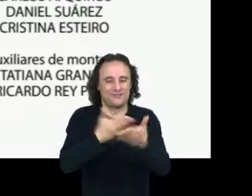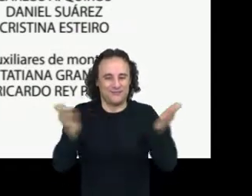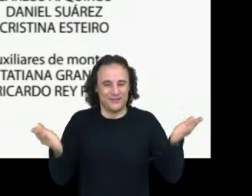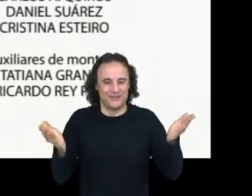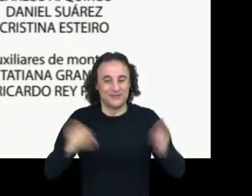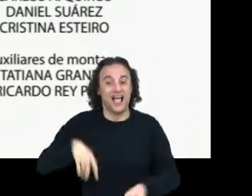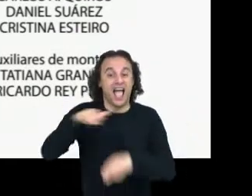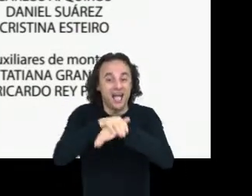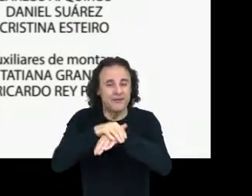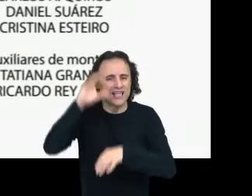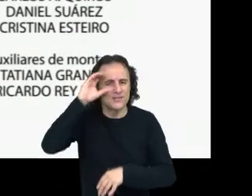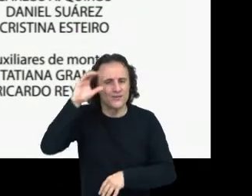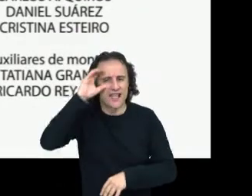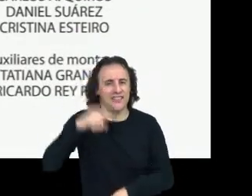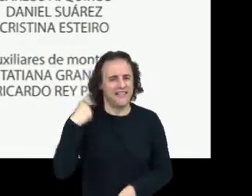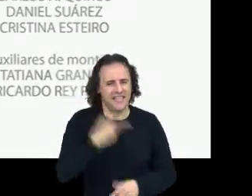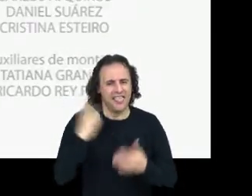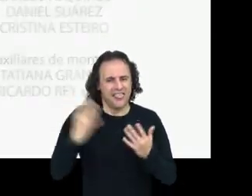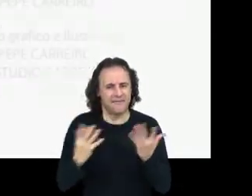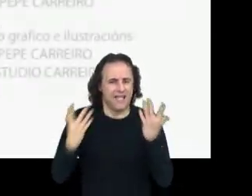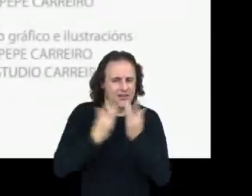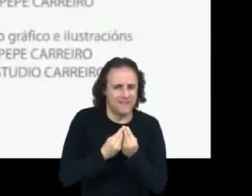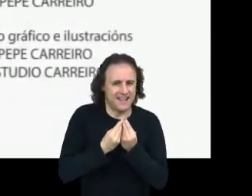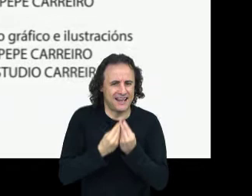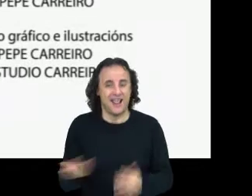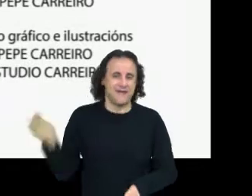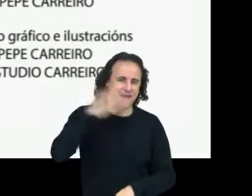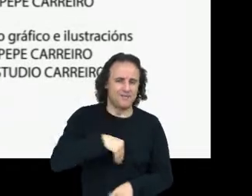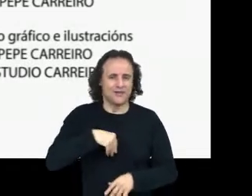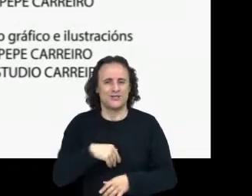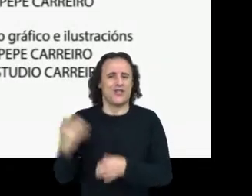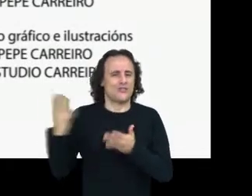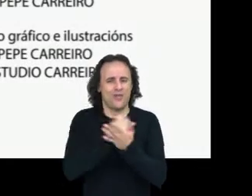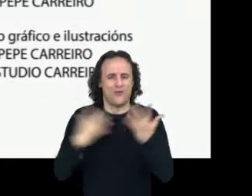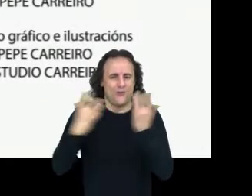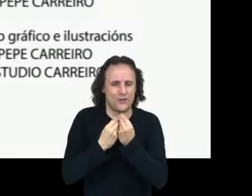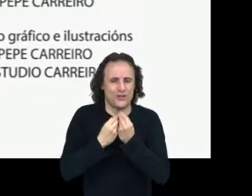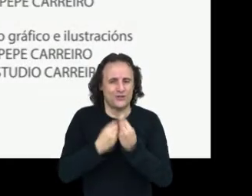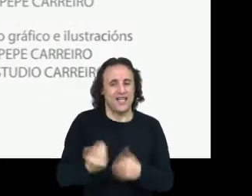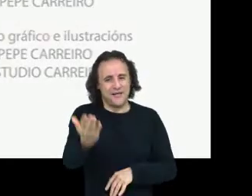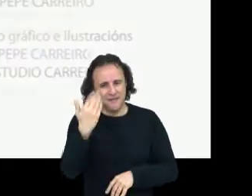Juntos.